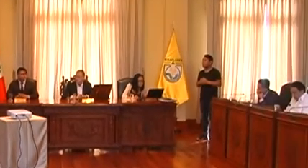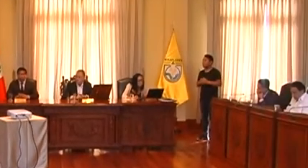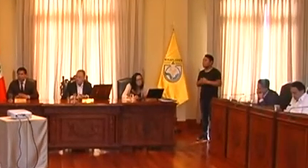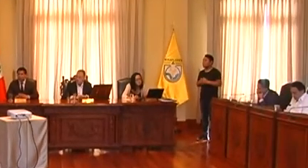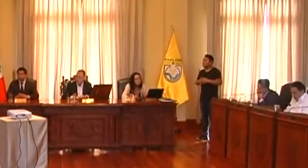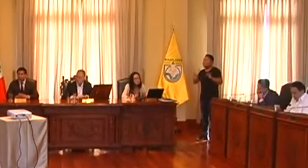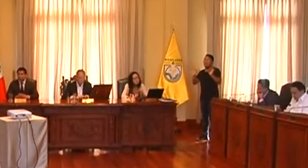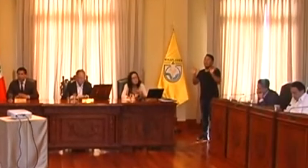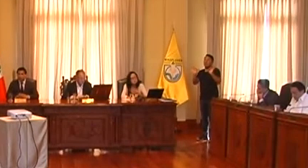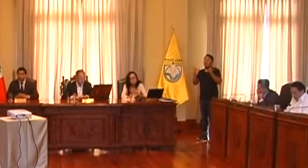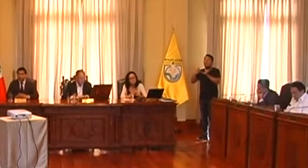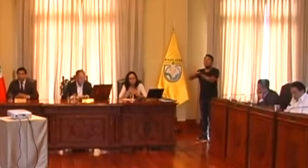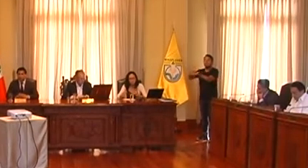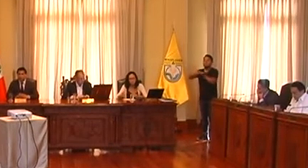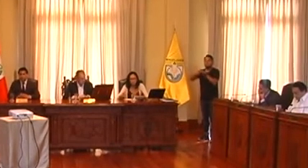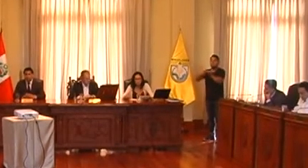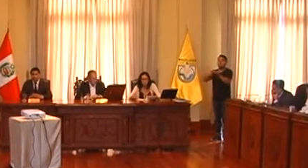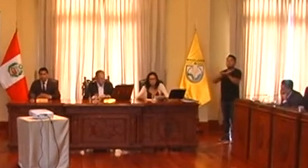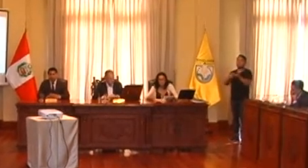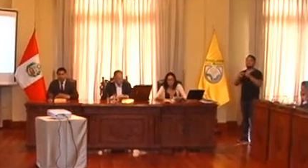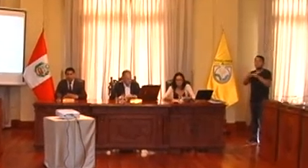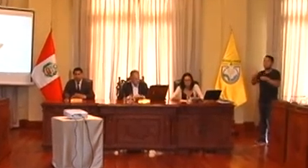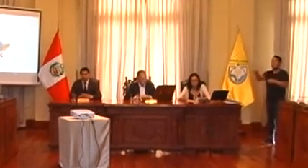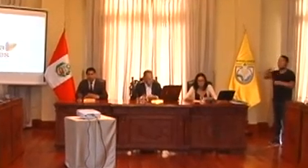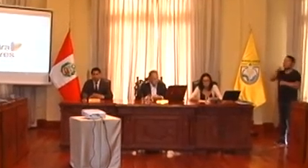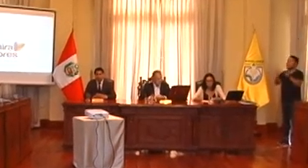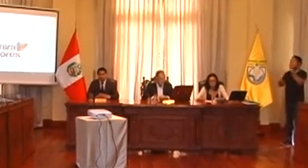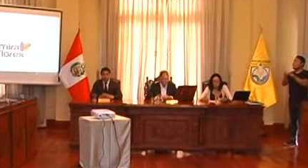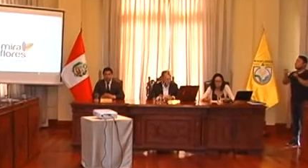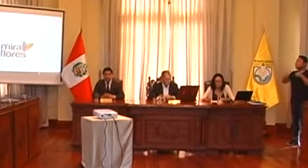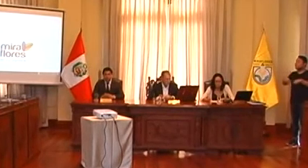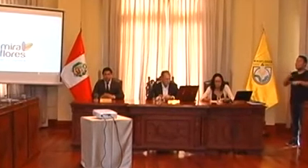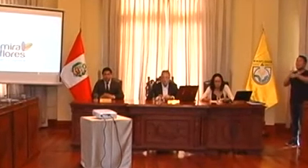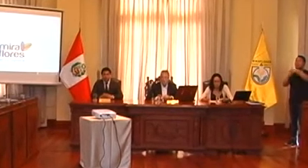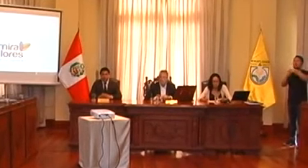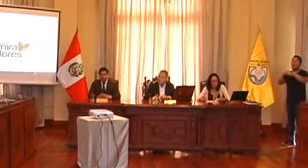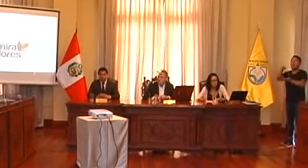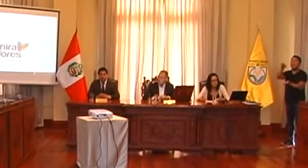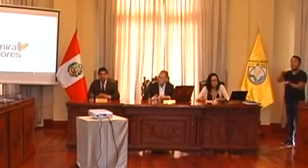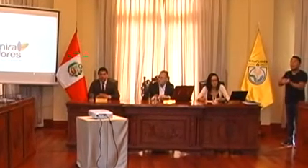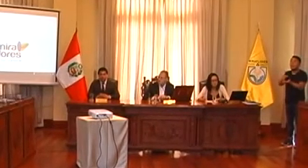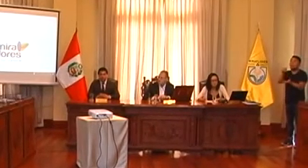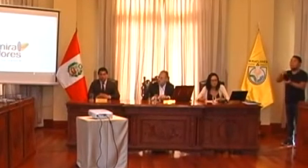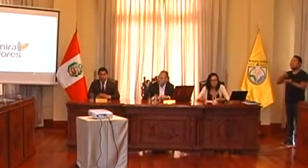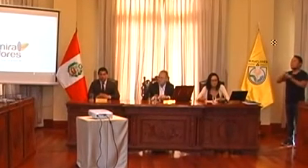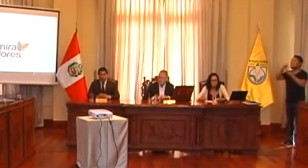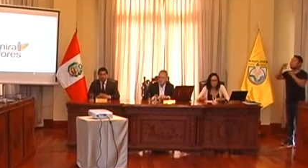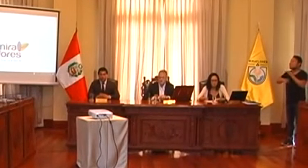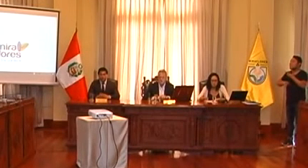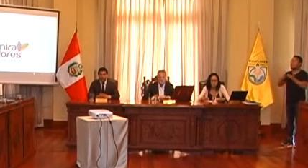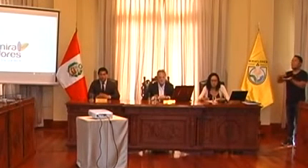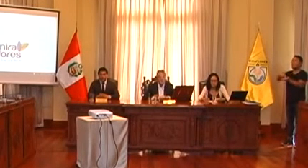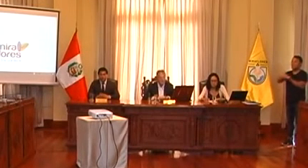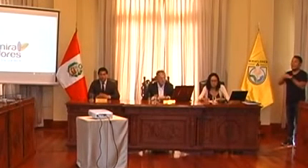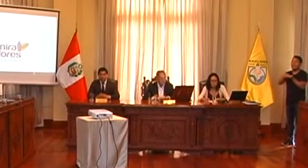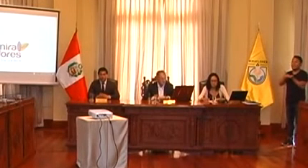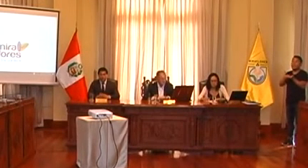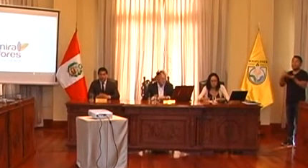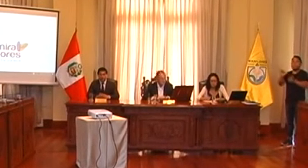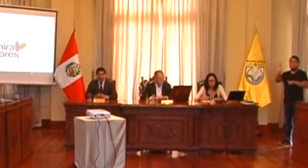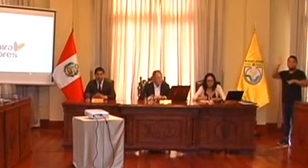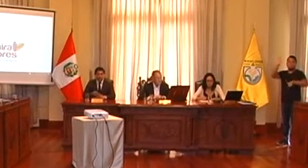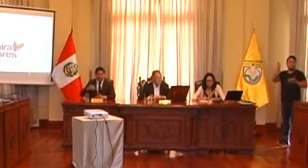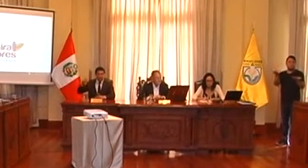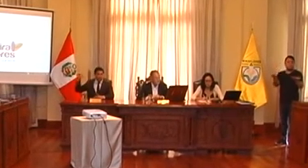Si no tenemos debate, procederemos al voto. Aquellos miembros del Consejo que estén a favor de aprobar este proyecto de ordenanza, sírvanse a expresarlo en